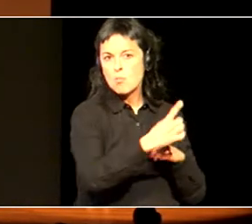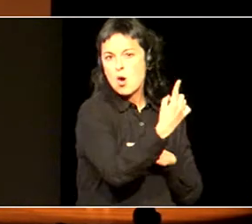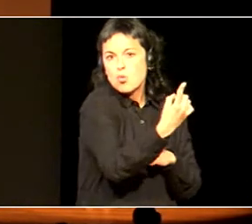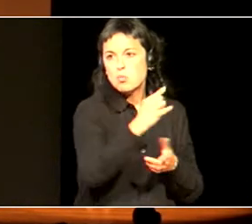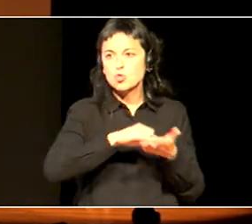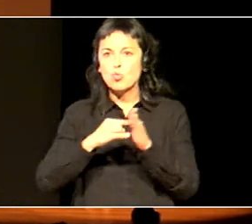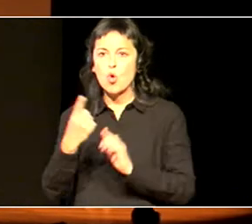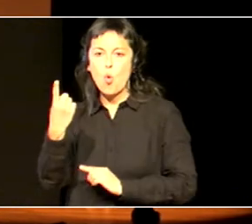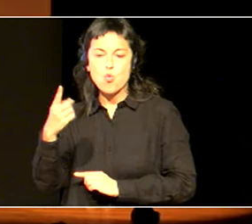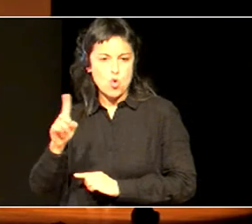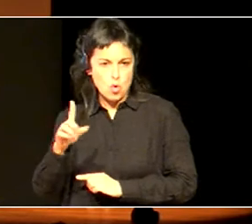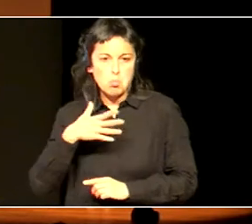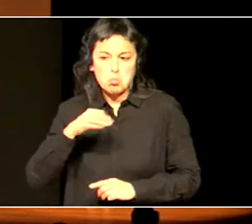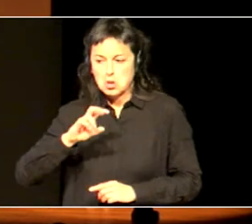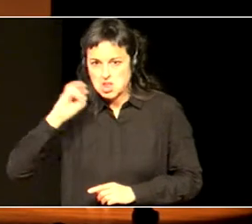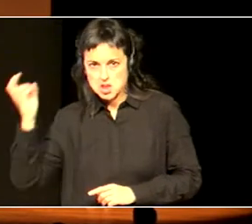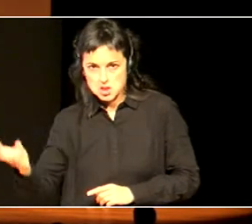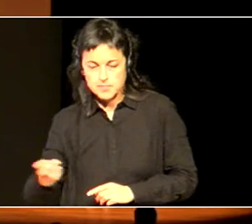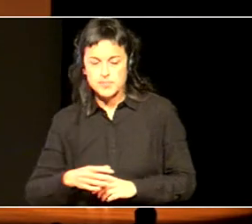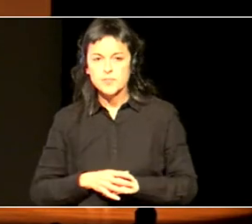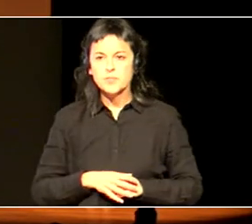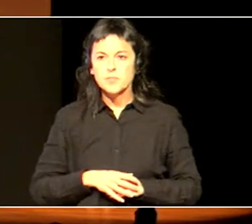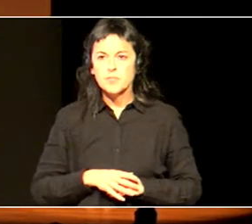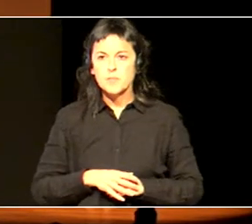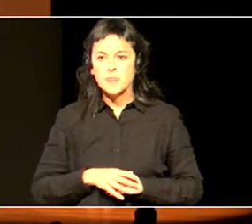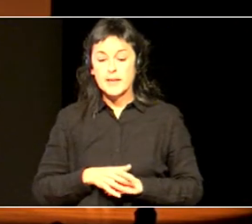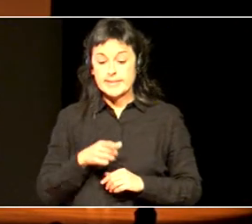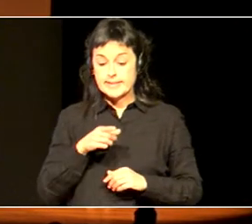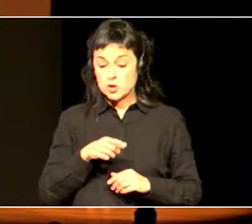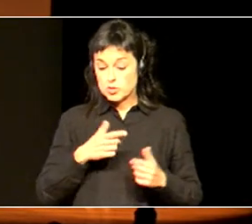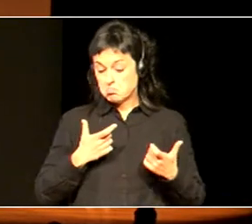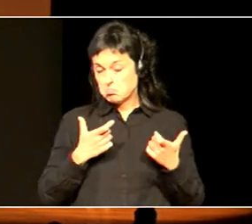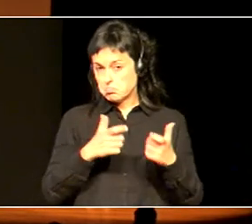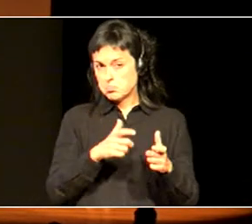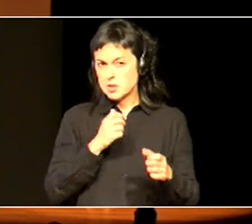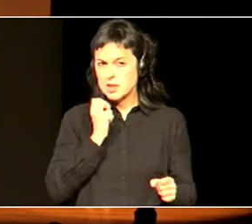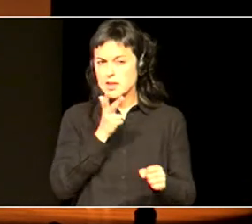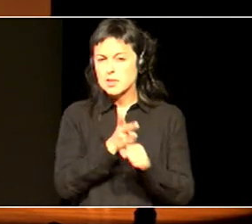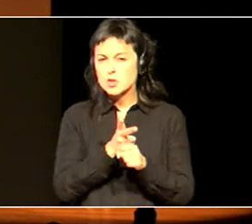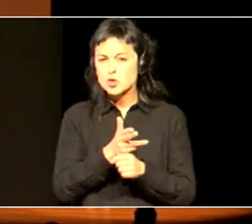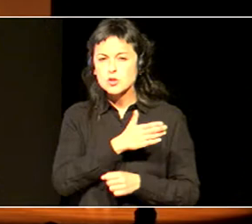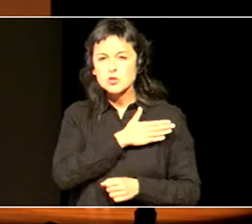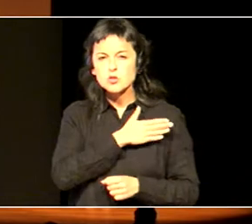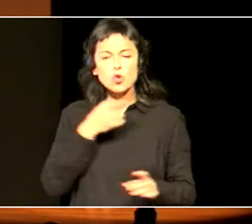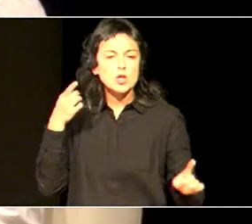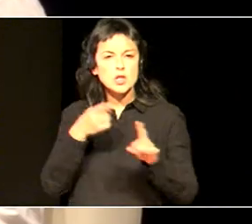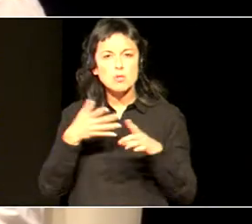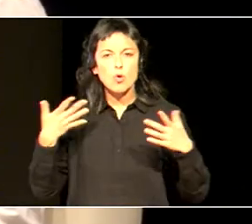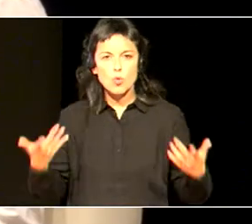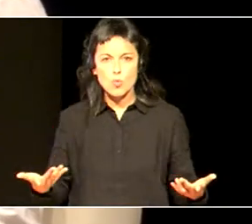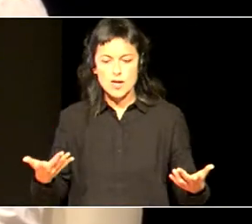una única forma de resolver ese problema. Con los retos lo que queremos nosotros es trabajar tanto las